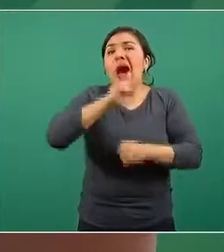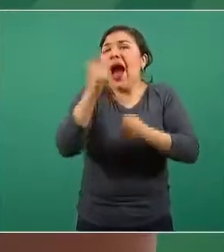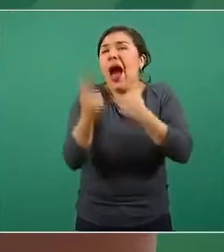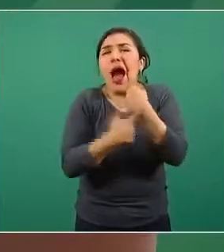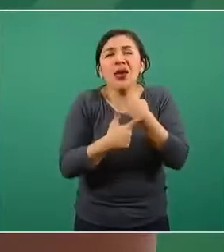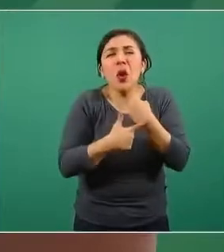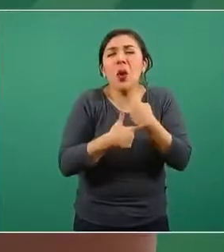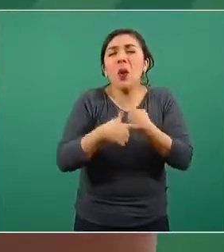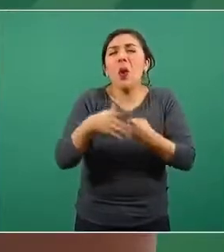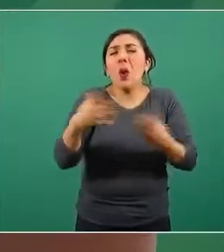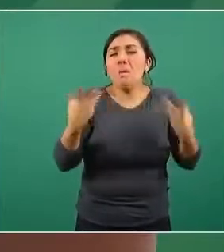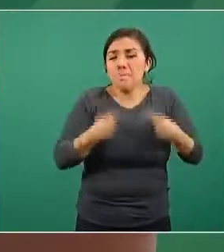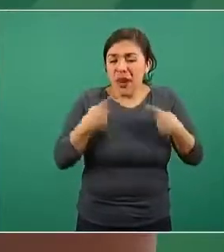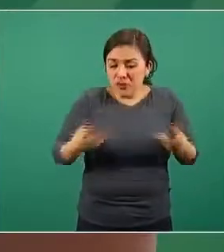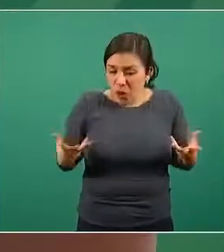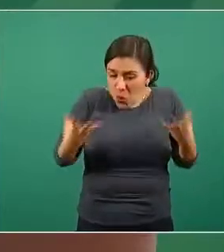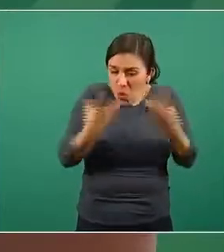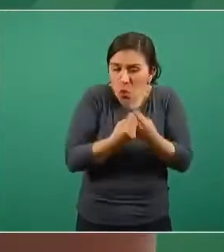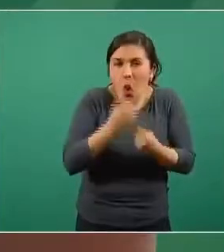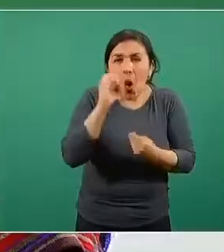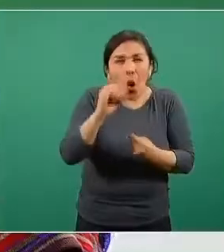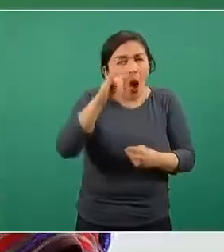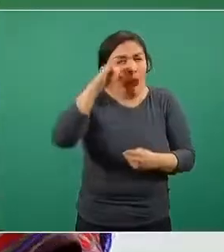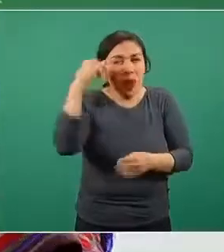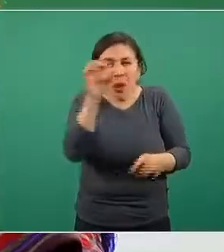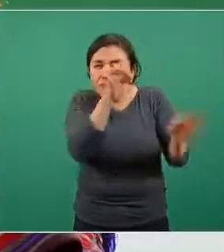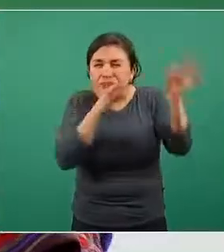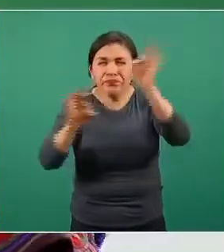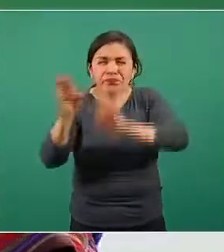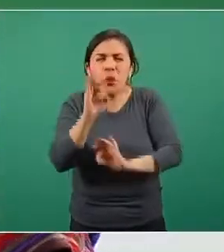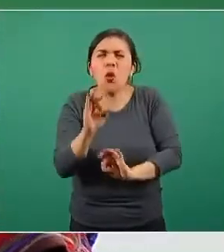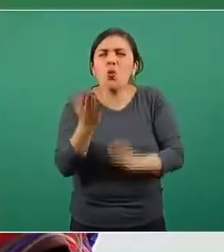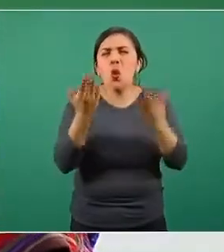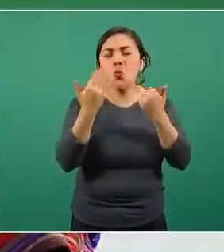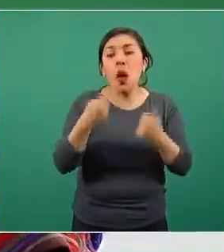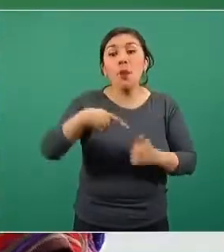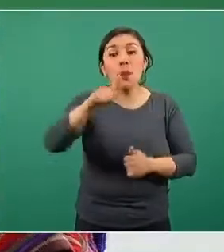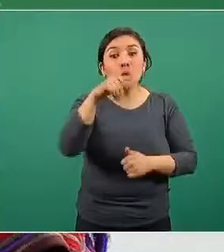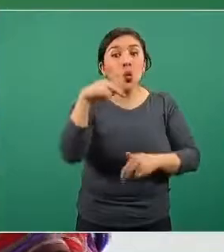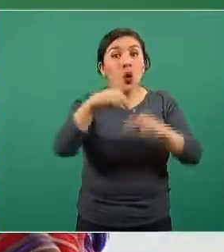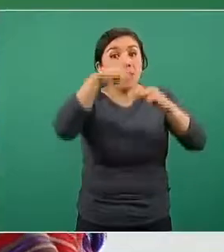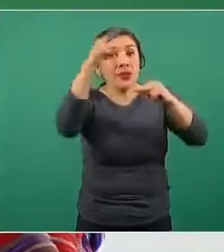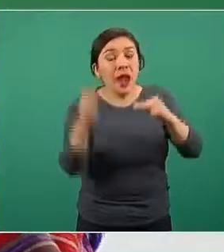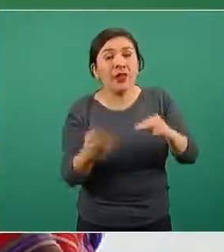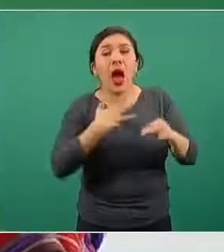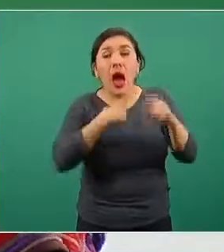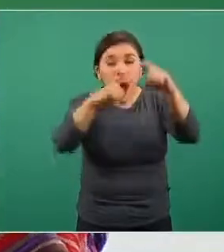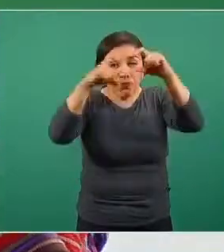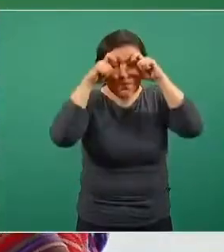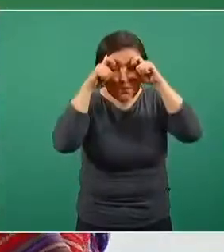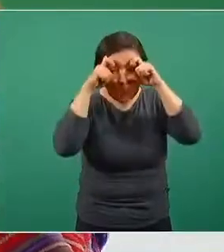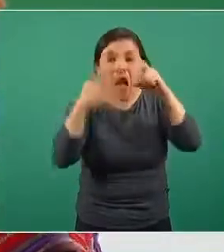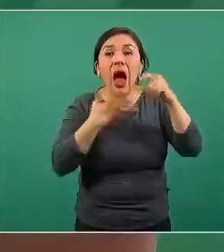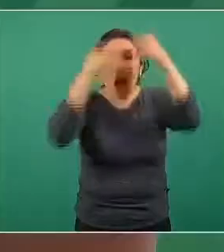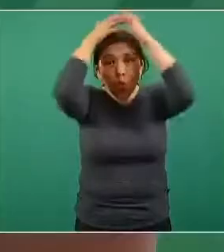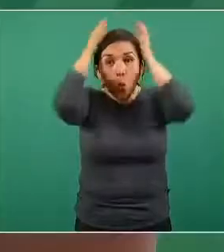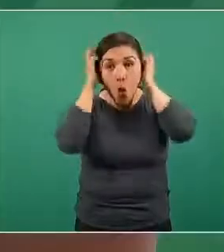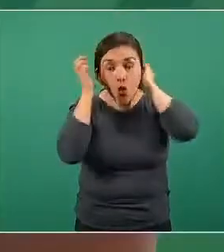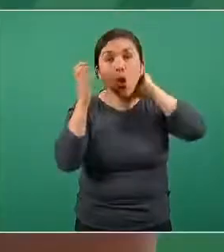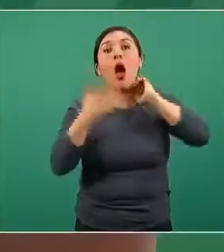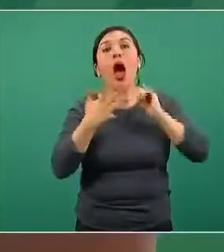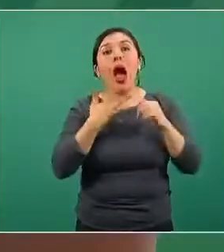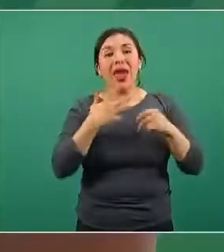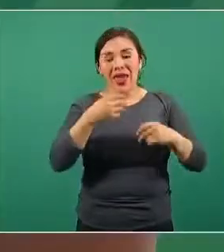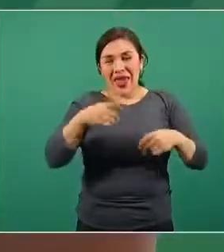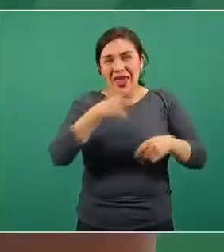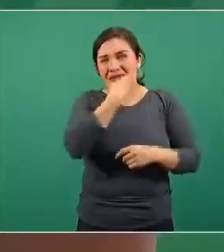de concentración de partículas, pero cuando uno nada no lleva gogles, lleva gorra, lleva el traje de